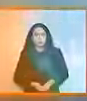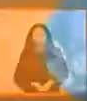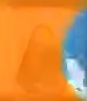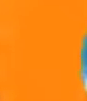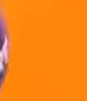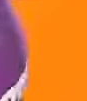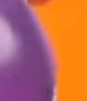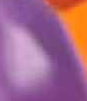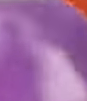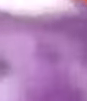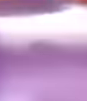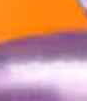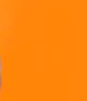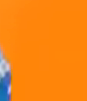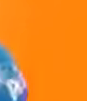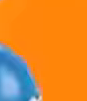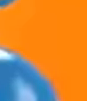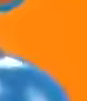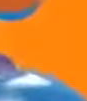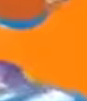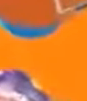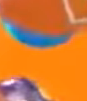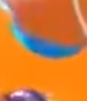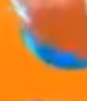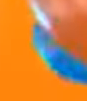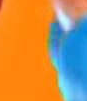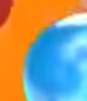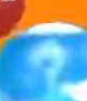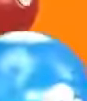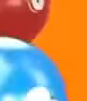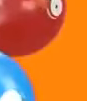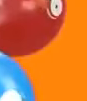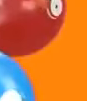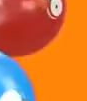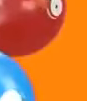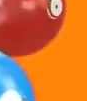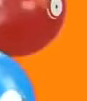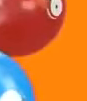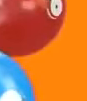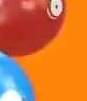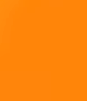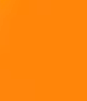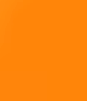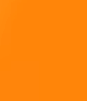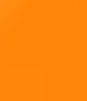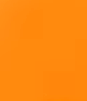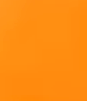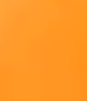Juega creyendo que será posible. Esto fue el sorteo.